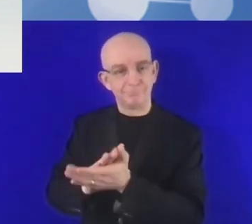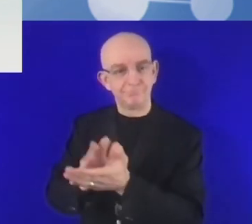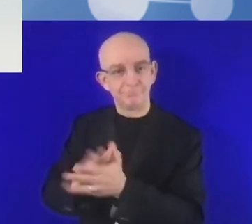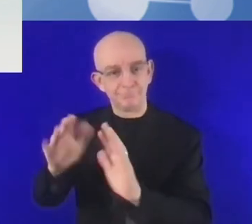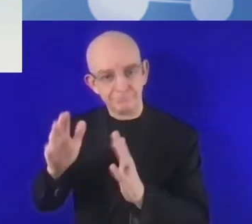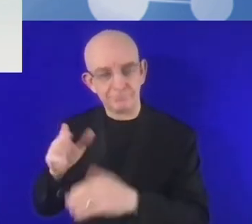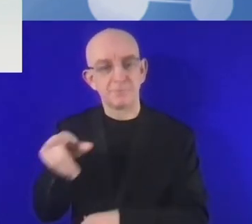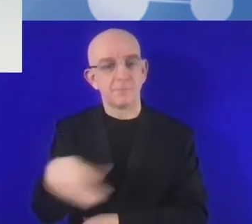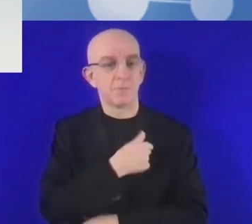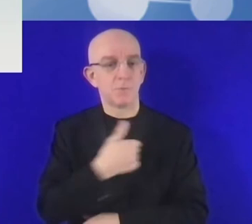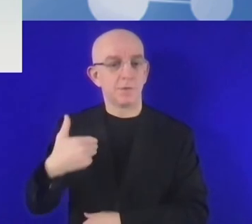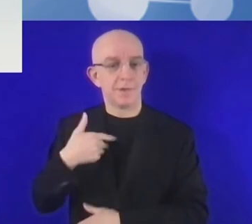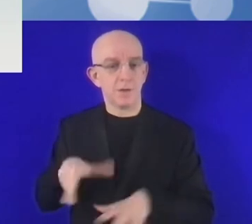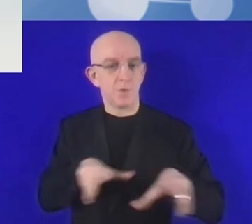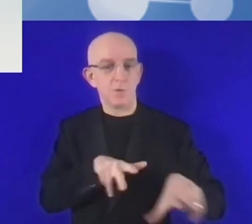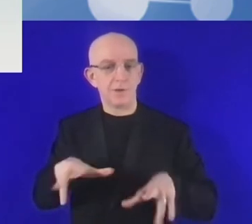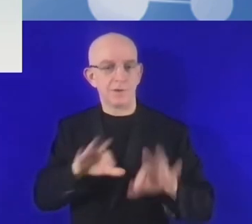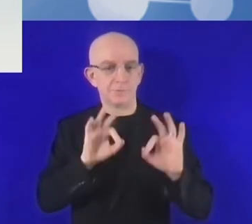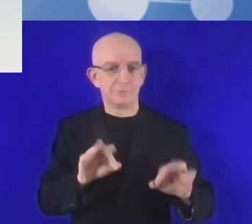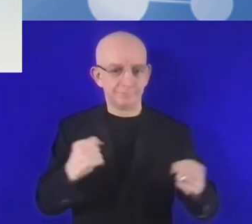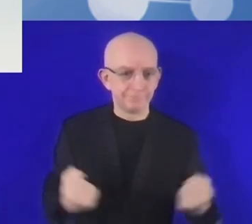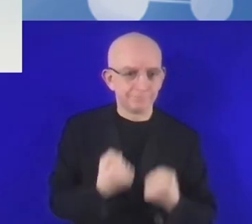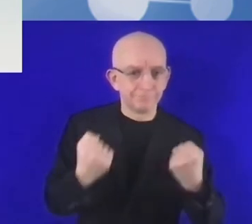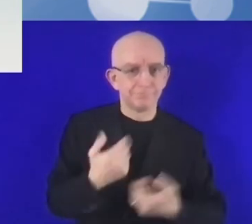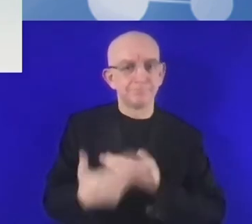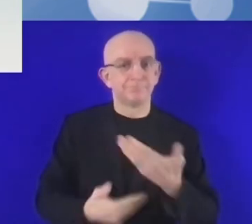apertura del foro 16 de IGF.